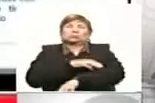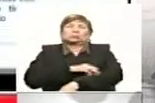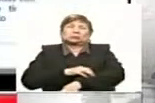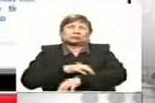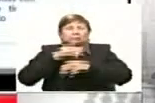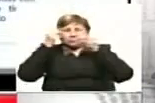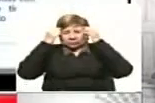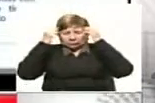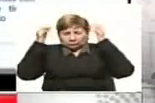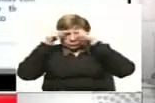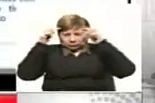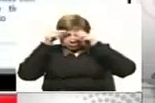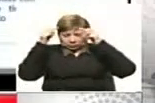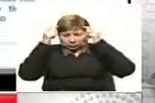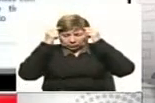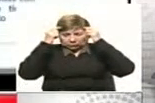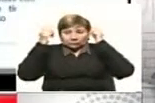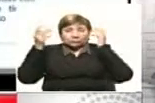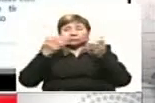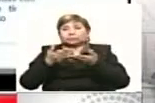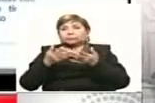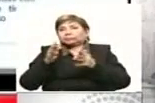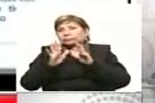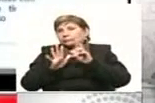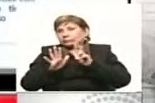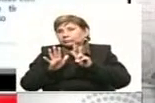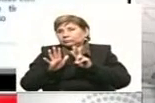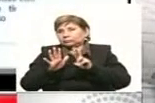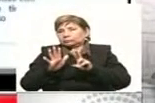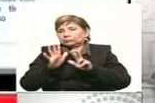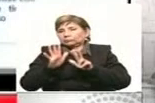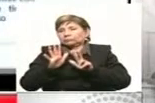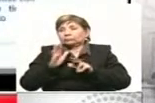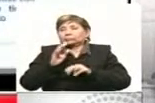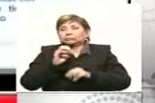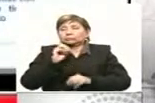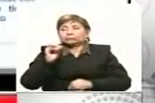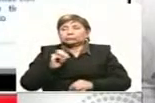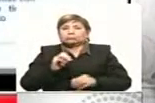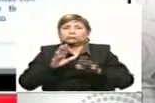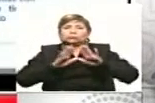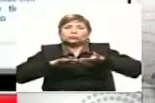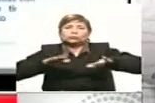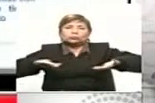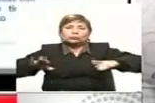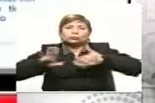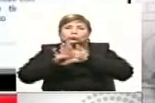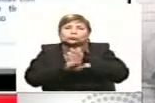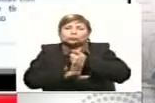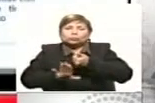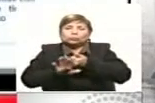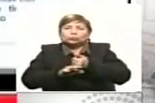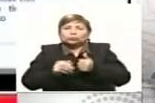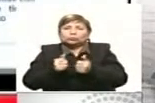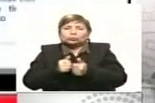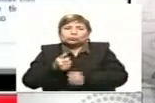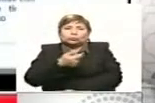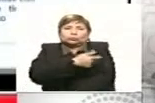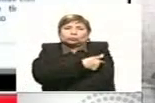tratamiento también es el 68%. Porcentaje de niñas protegidas con